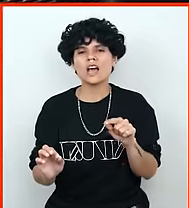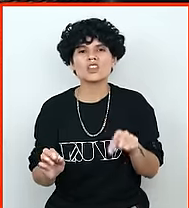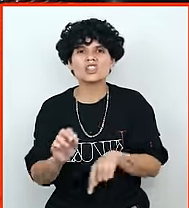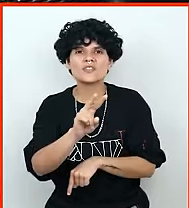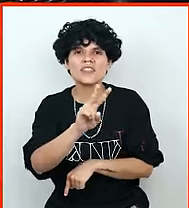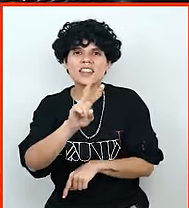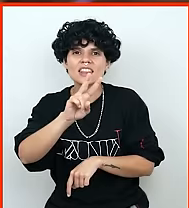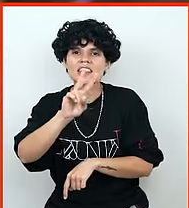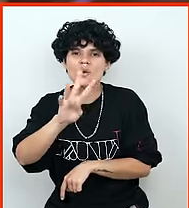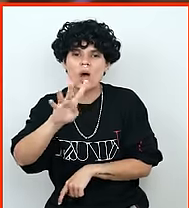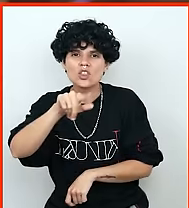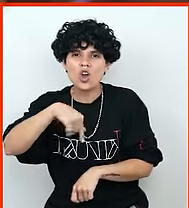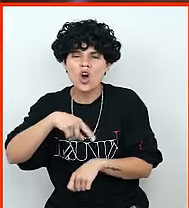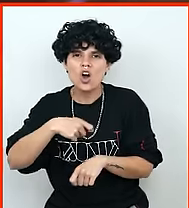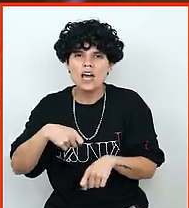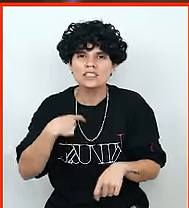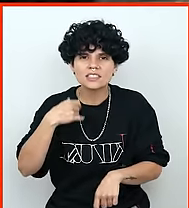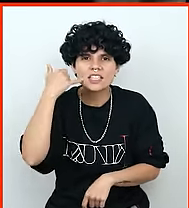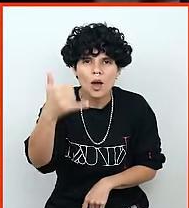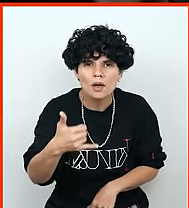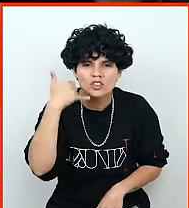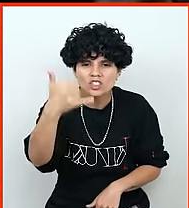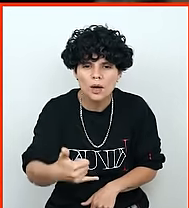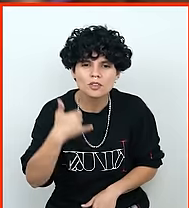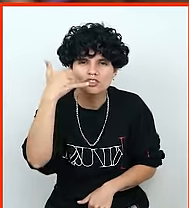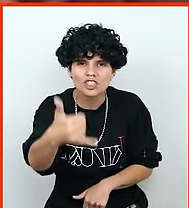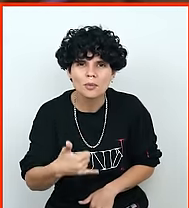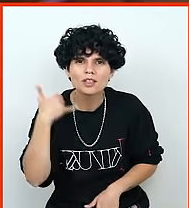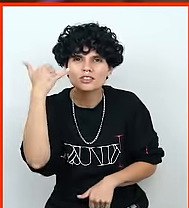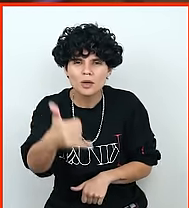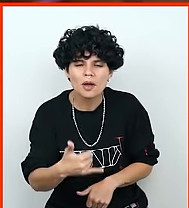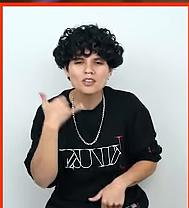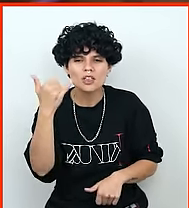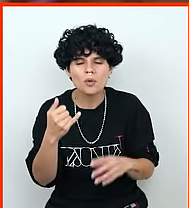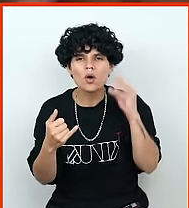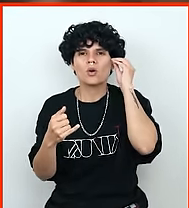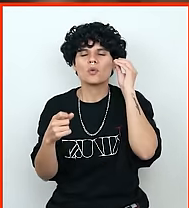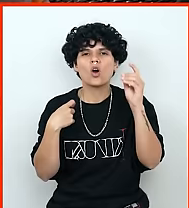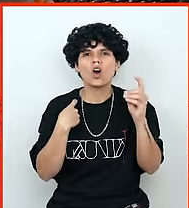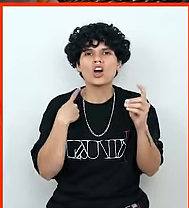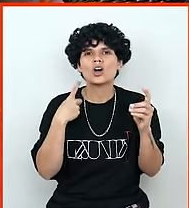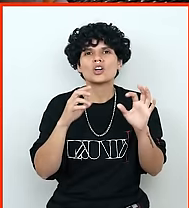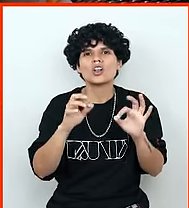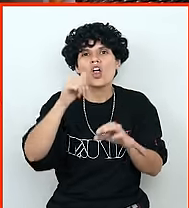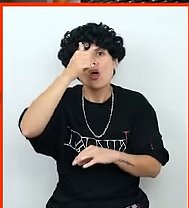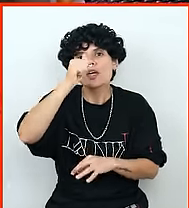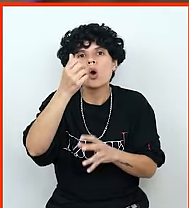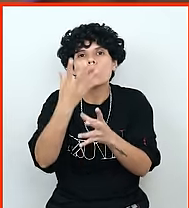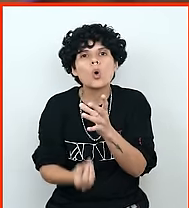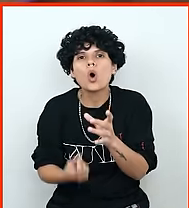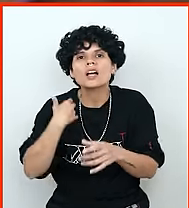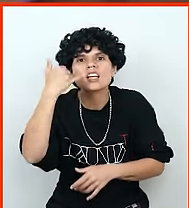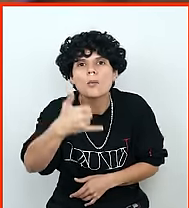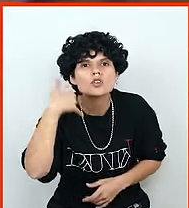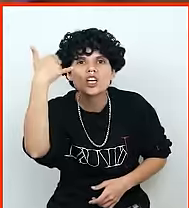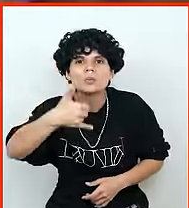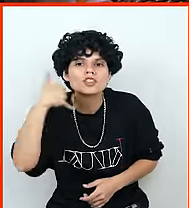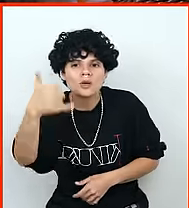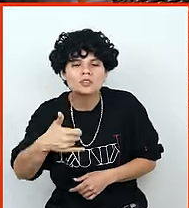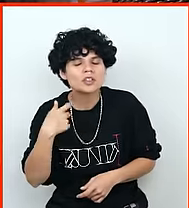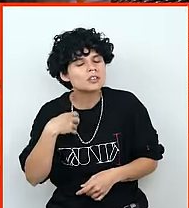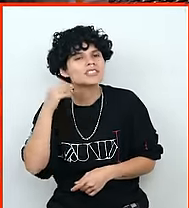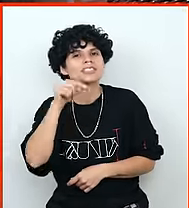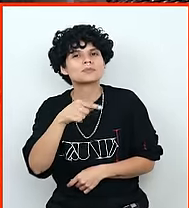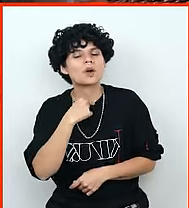horas llamando a una mujer, pero te lo está diciendo de una manera tan bacán que es como que te llevó al tiro ahí sin decirlo, ¿cachai? Esas genialidades encuentro yo,